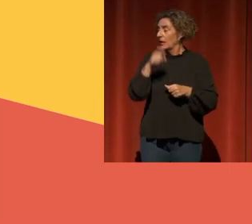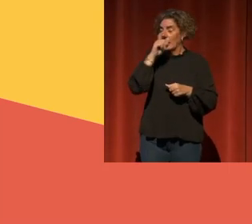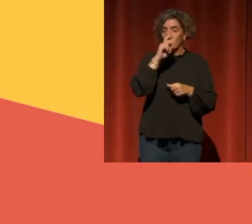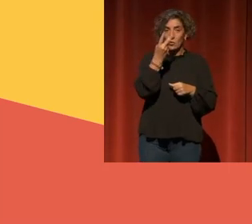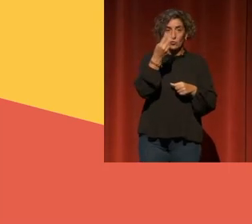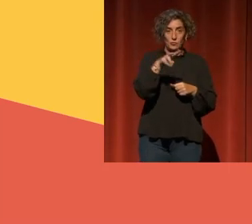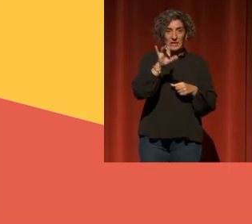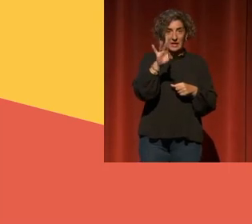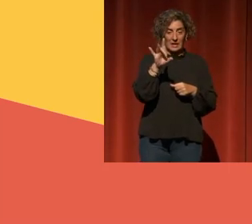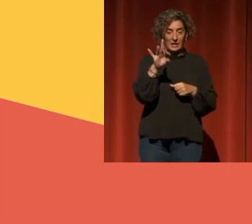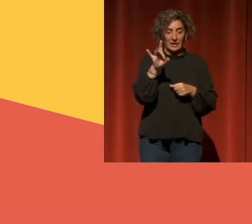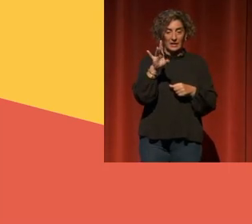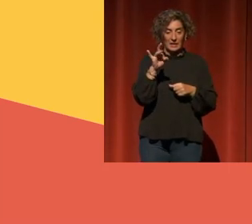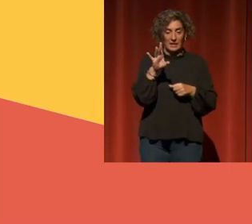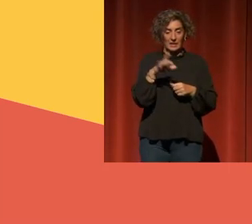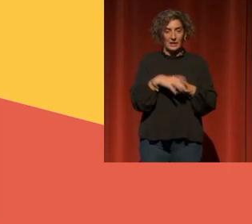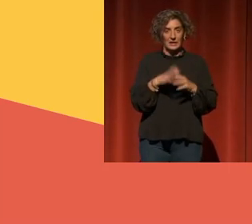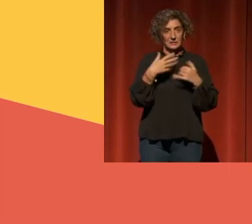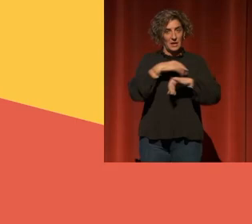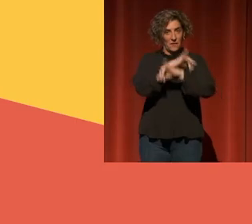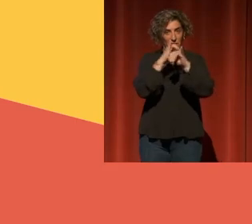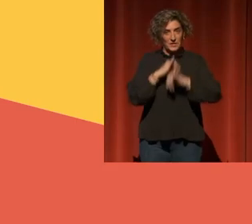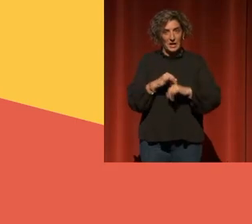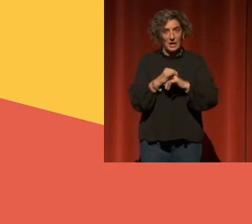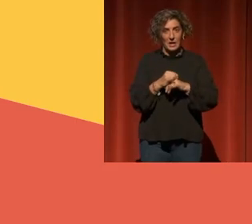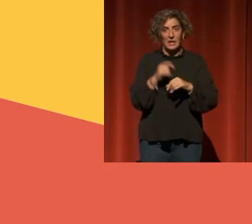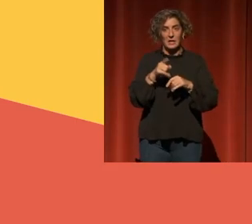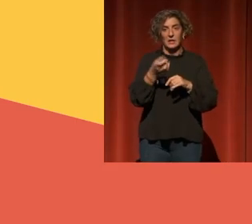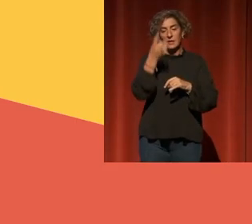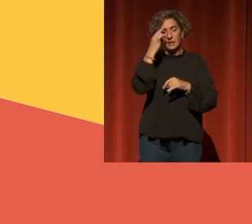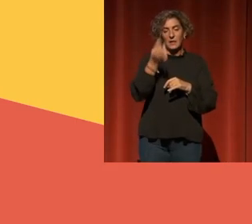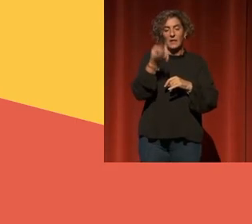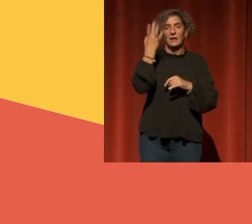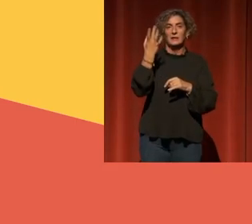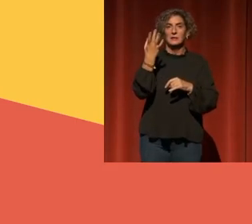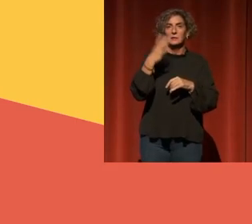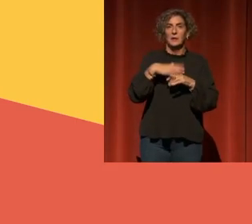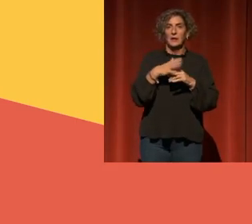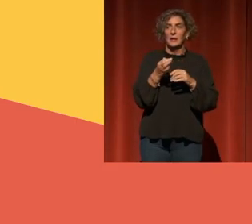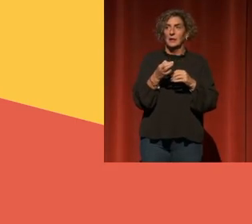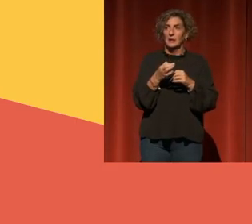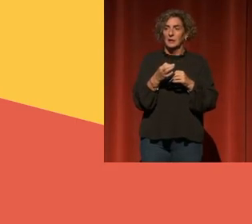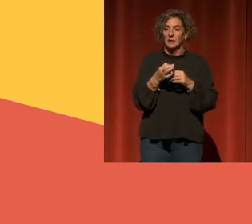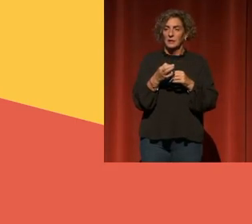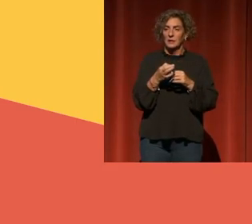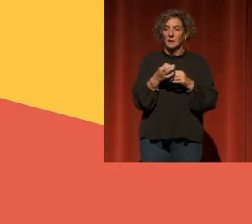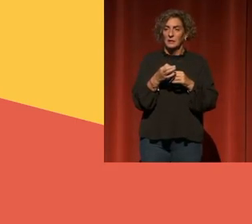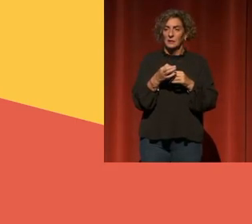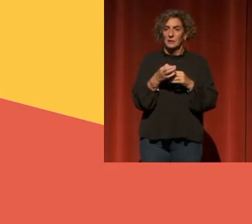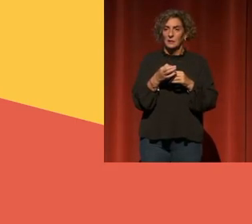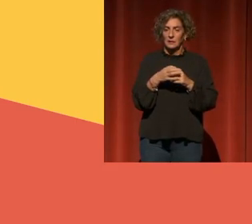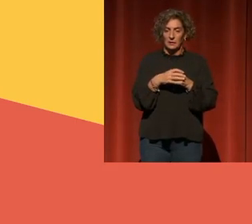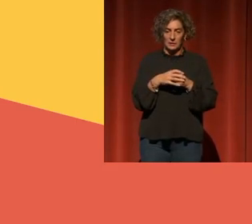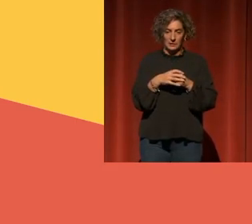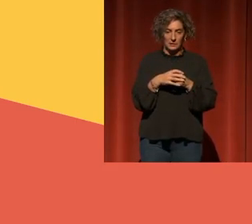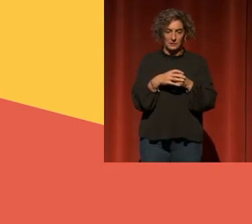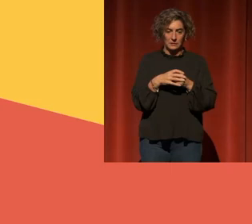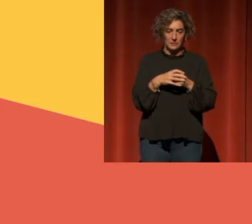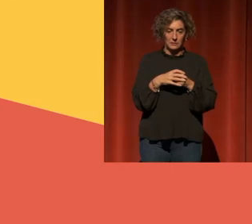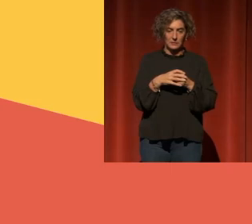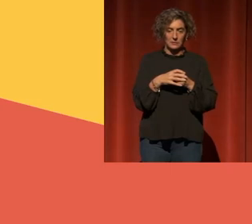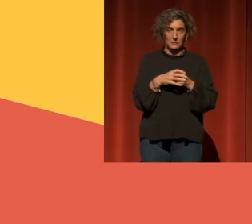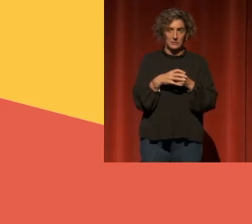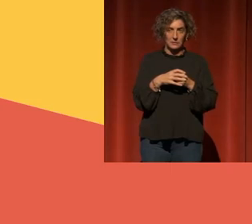2015 se lanza finalmente la iniciativa conocida como public libraries 2020 que surge